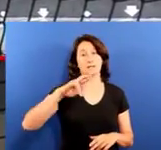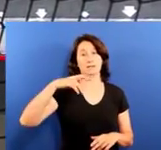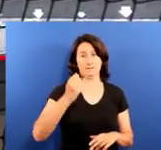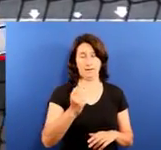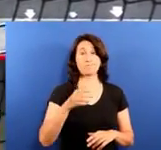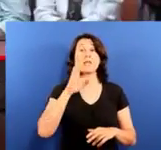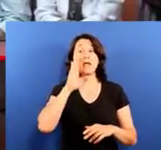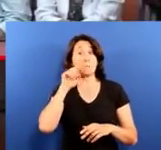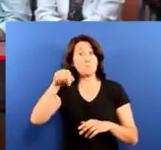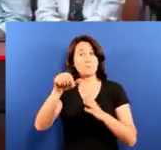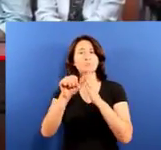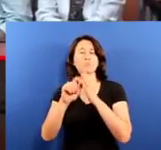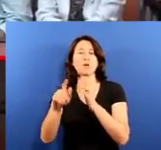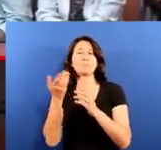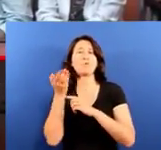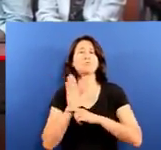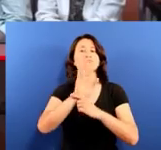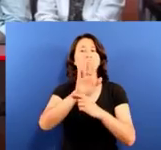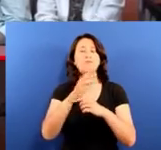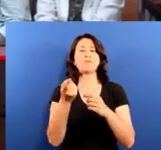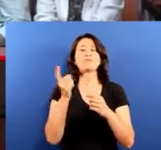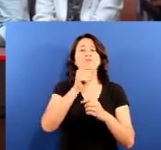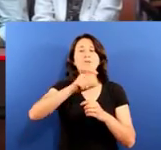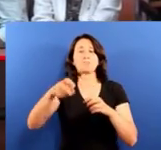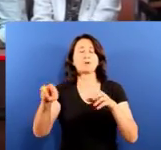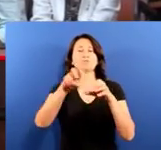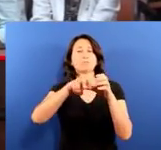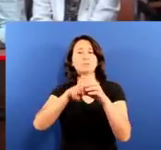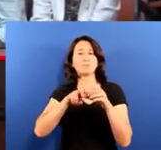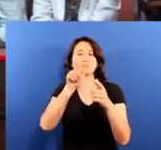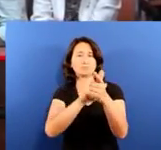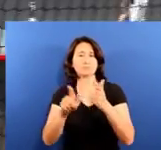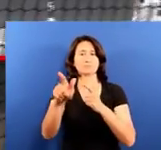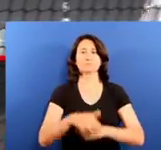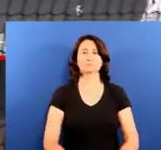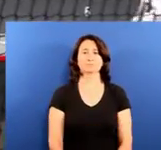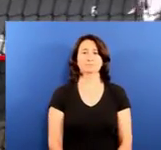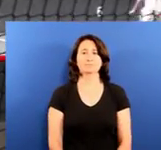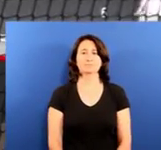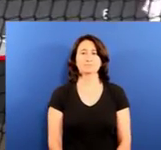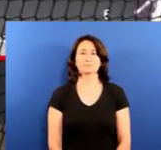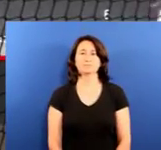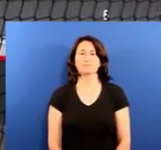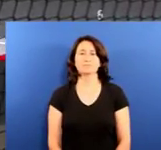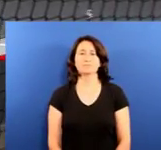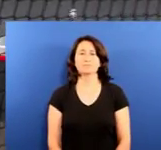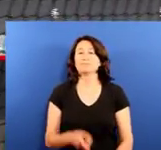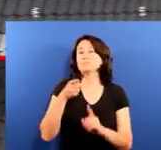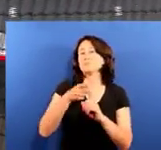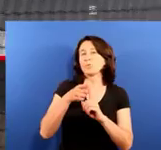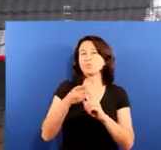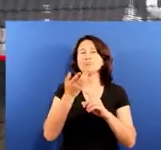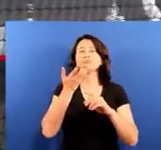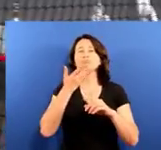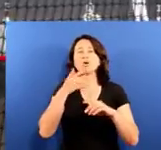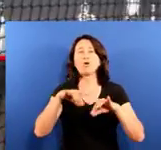y Gorbella; La Cultura del Mar, que se centra en la margen derecha, Urdaibai y Markina; y Lo Mejor de Bilbao Vizcaya, que